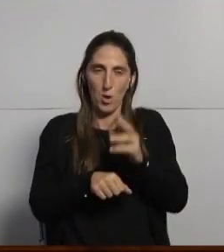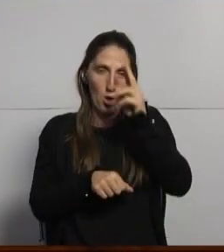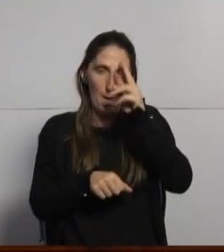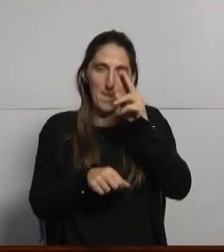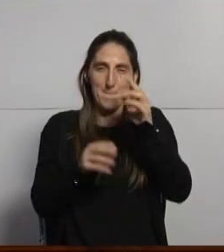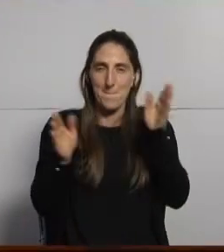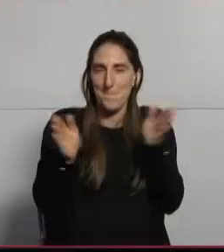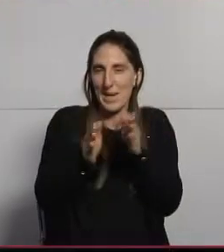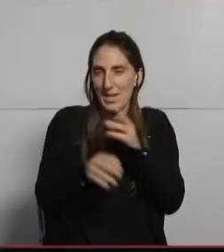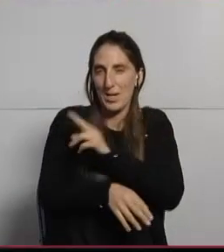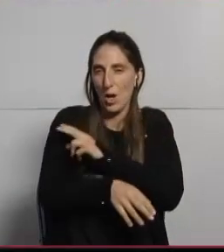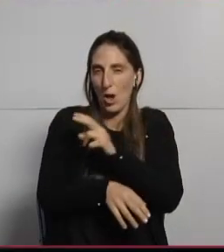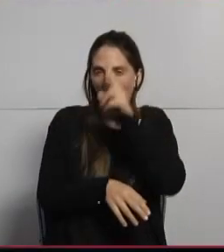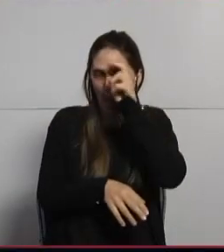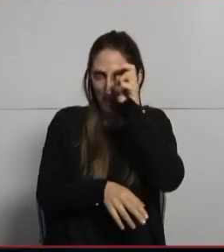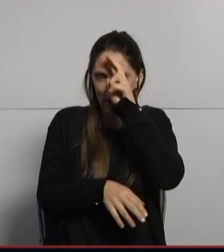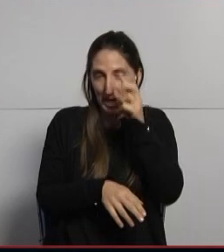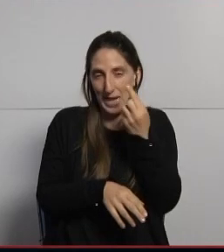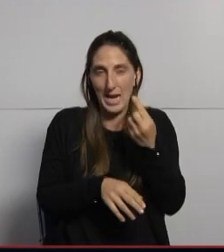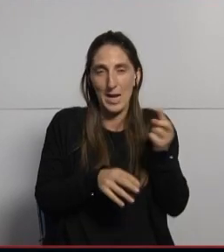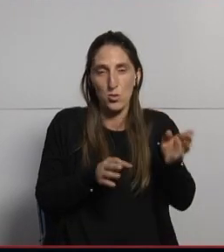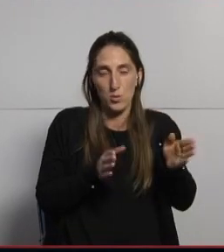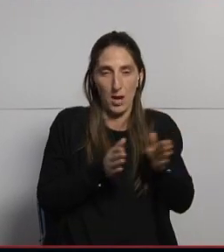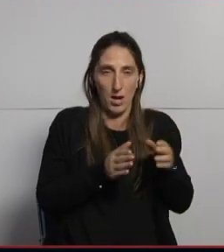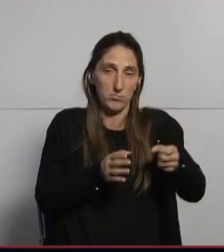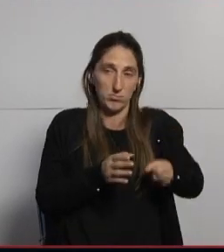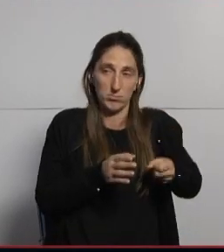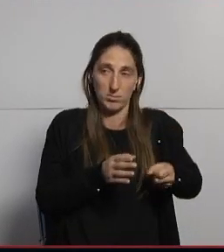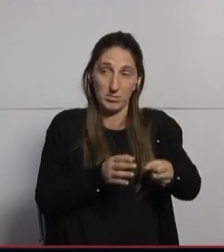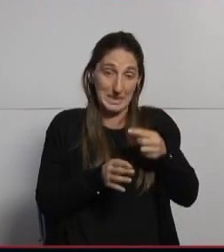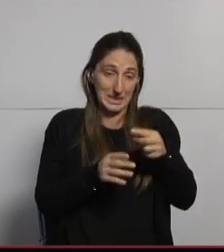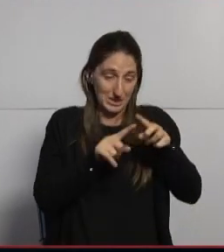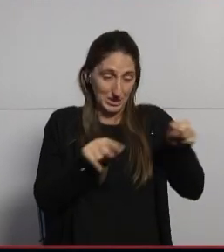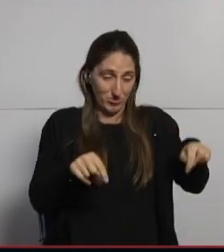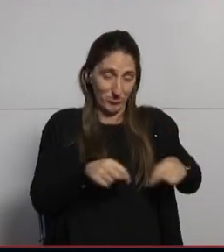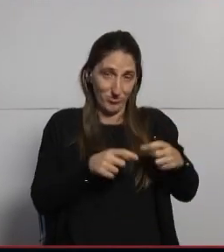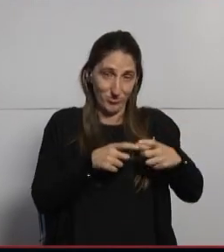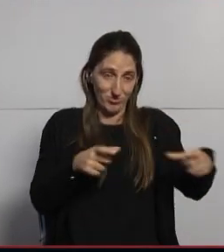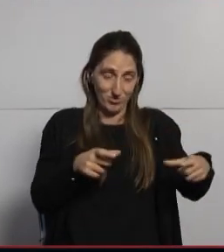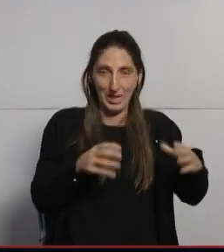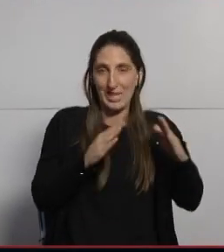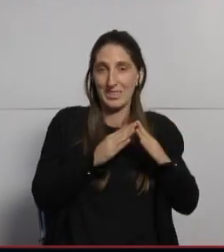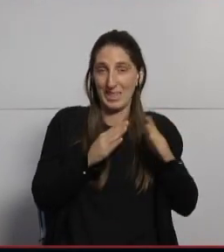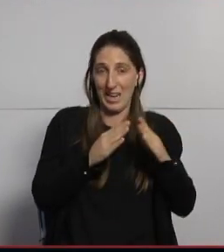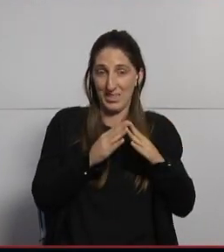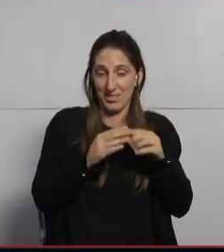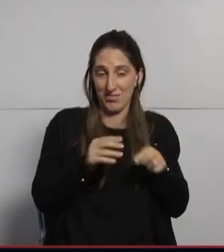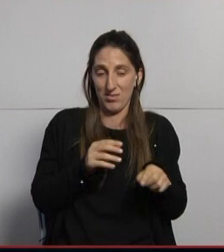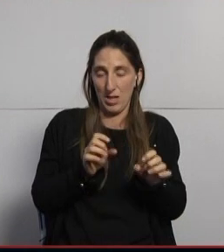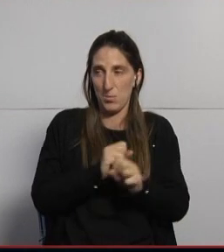mini hospital en una valija. Eso lo tiene cada paciente en su casa, y este dispositivo tiene la capacidad de tomar